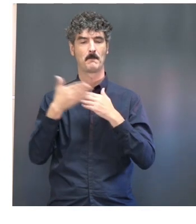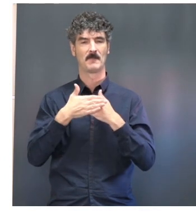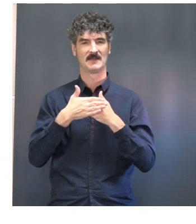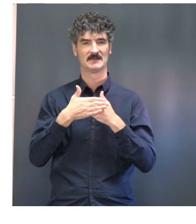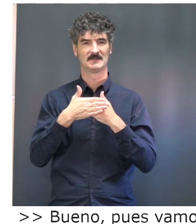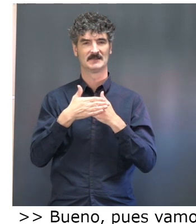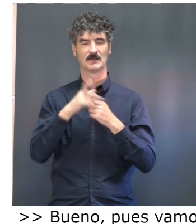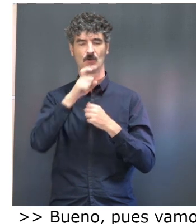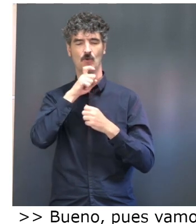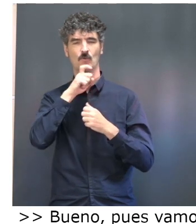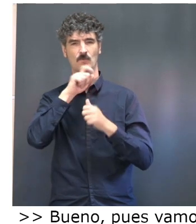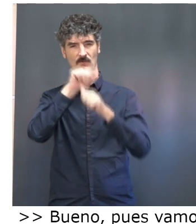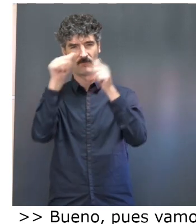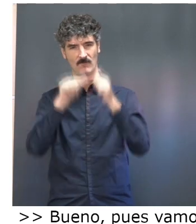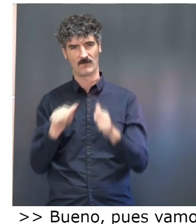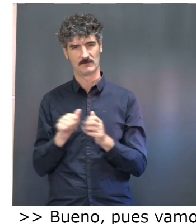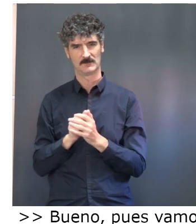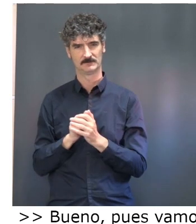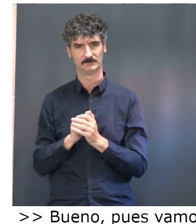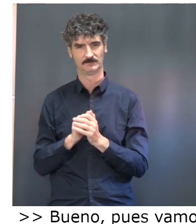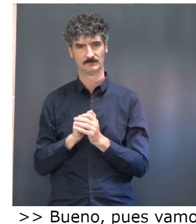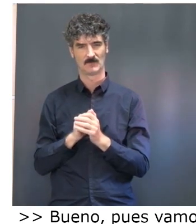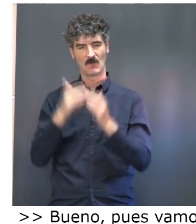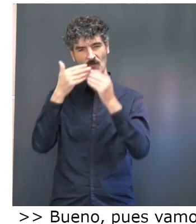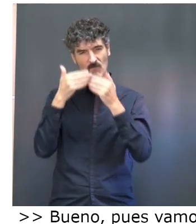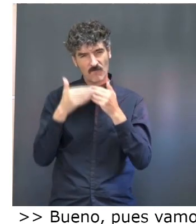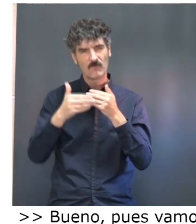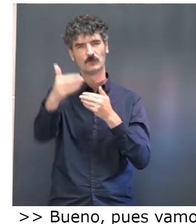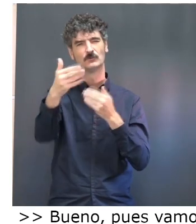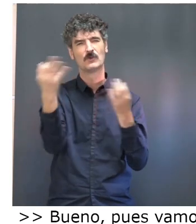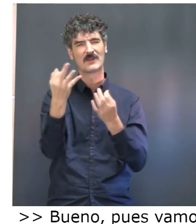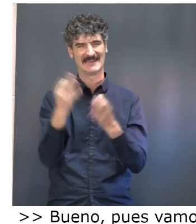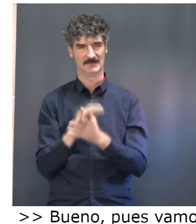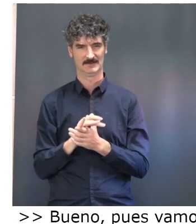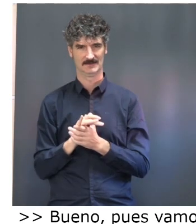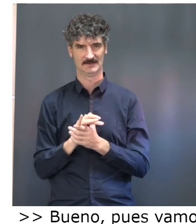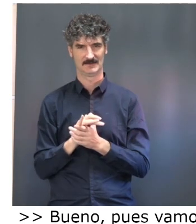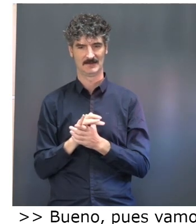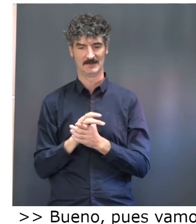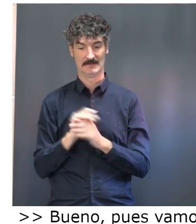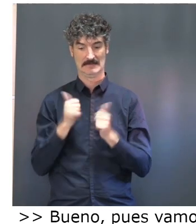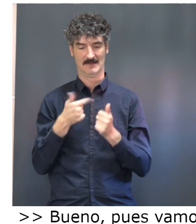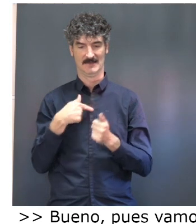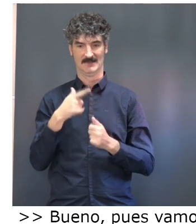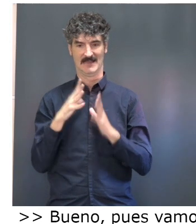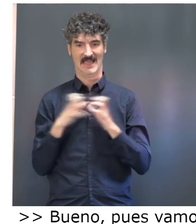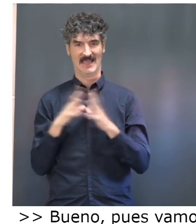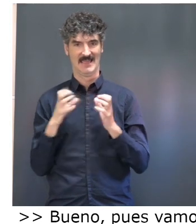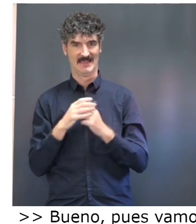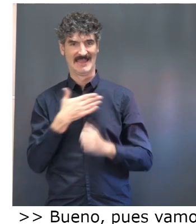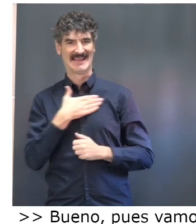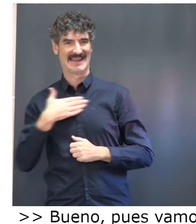ejercicio de futurología. pero que nace del deseo también, quiero decir,